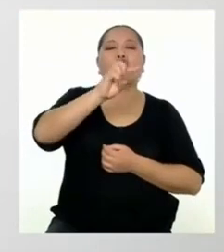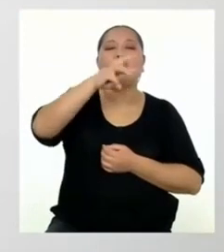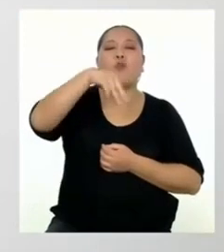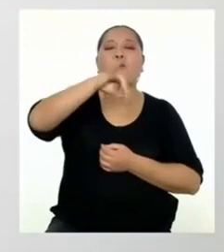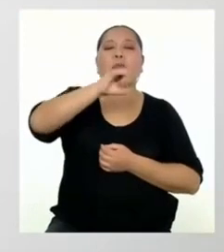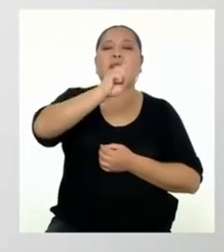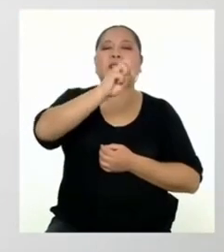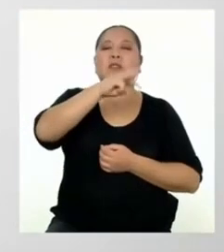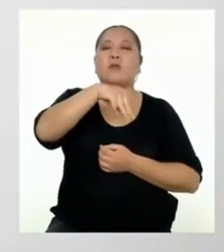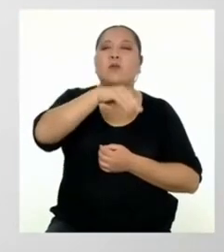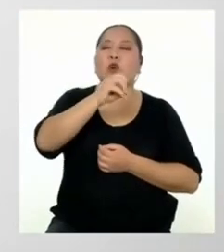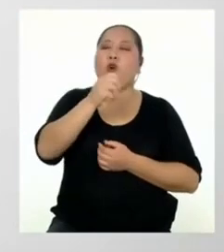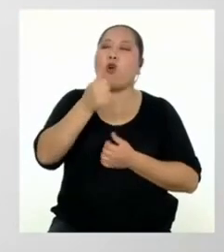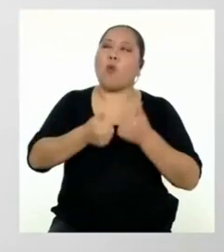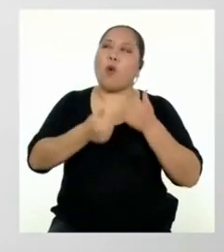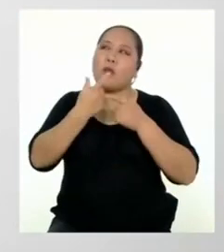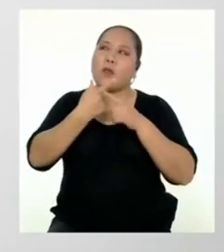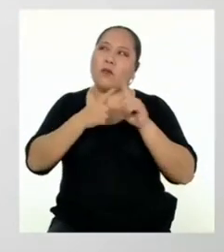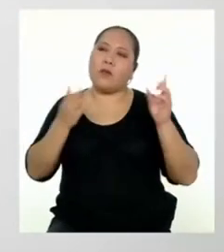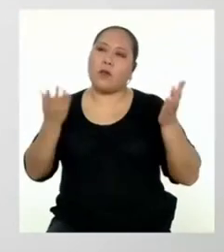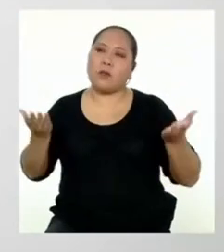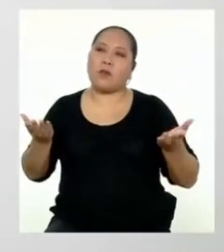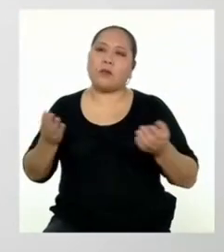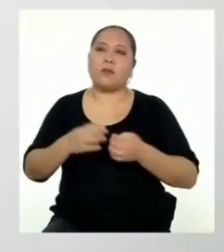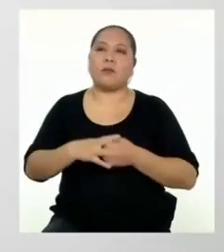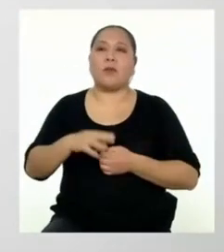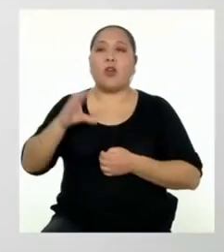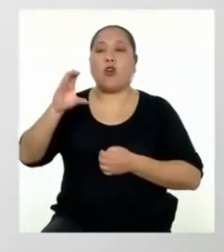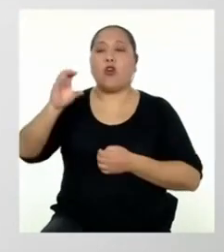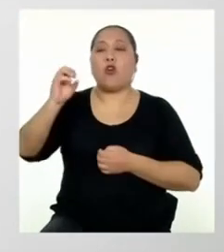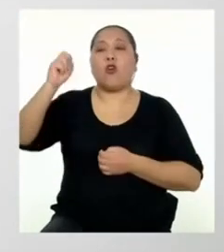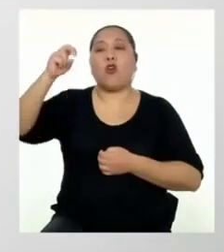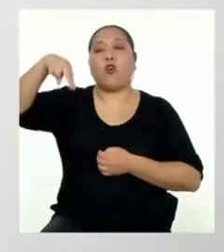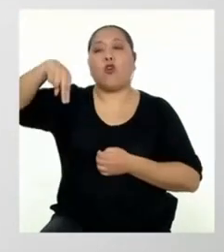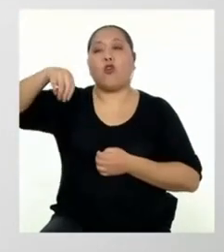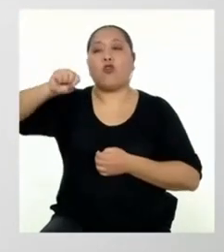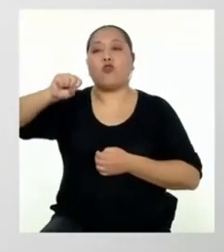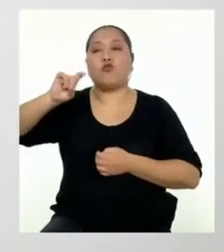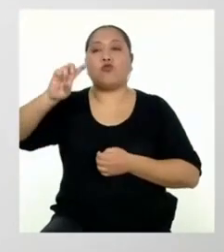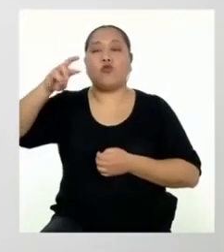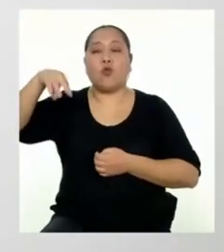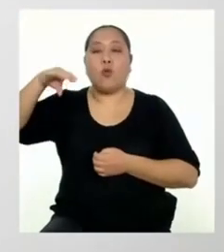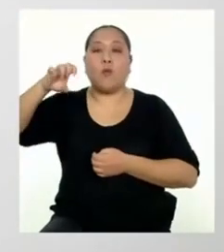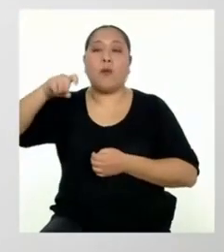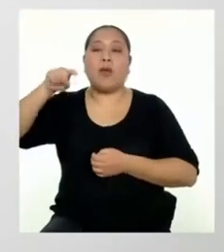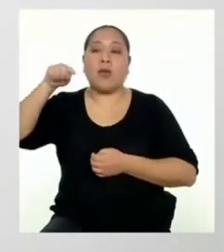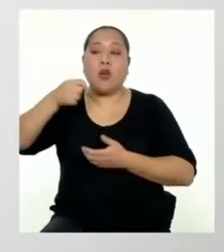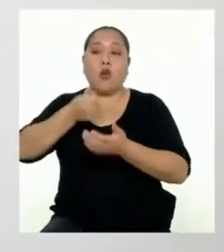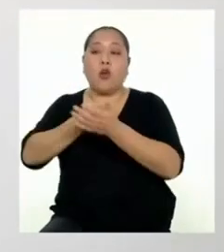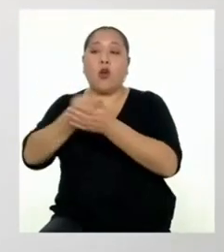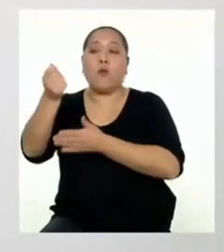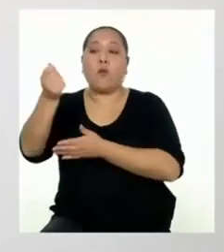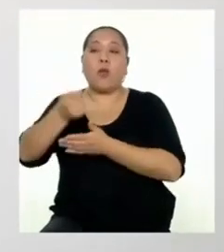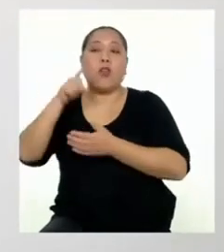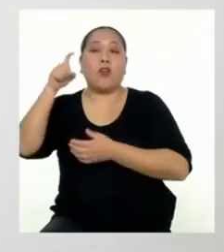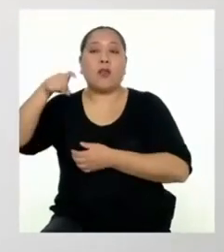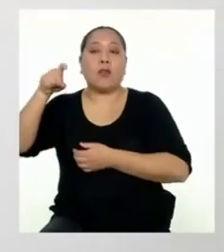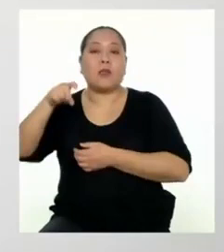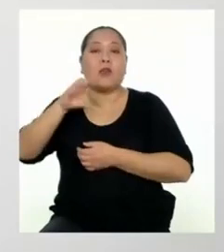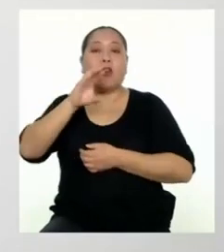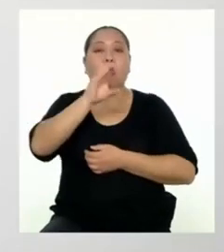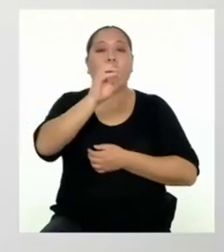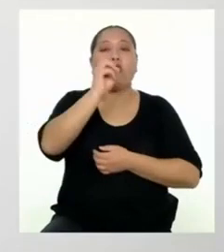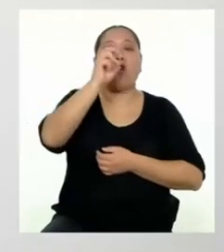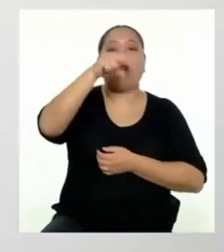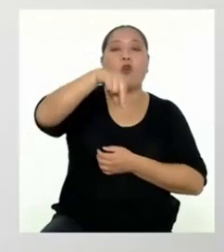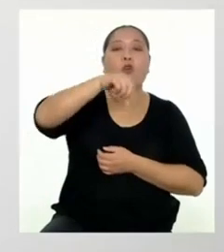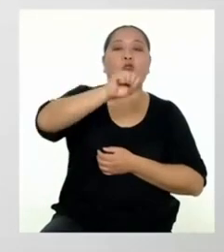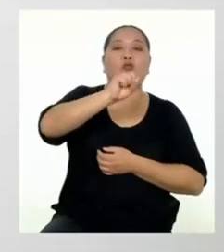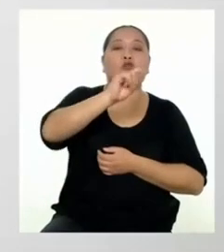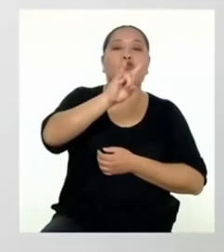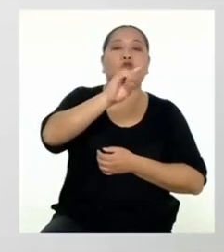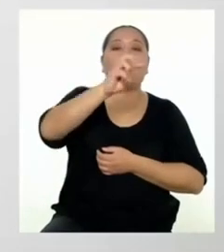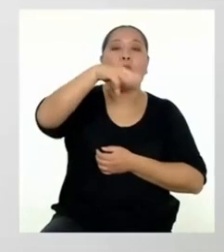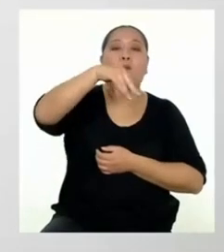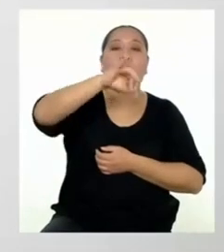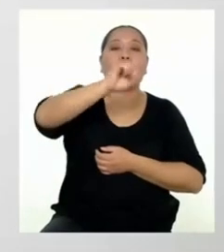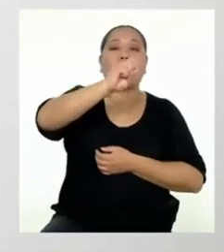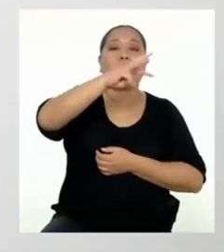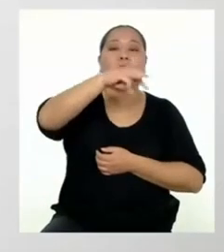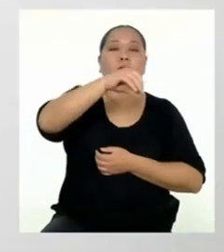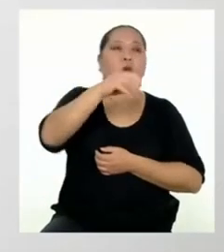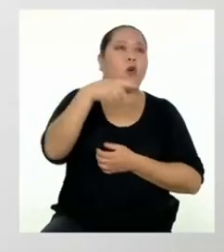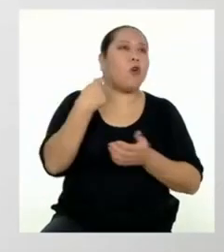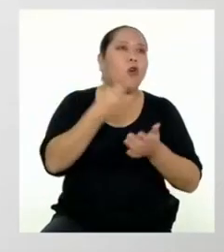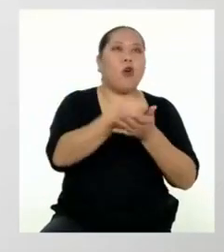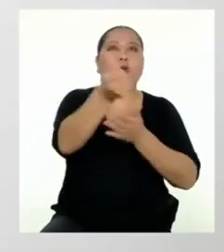Rodrigo. En realidad es bastante simple. El consumo supone adquirir lo que se necesita. En cambio, el consumismo es un